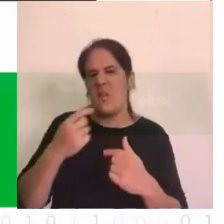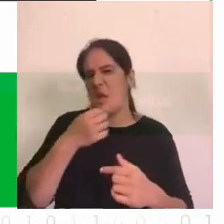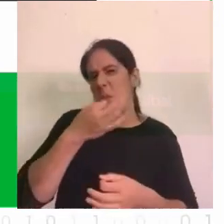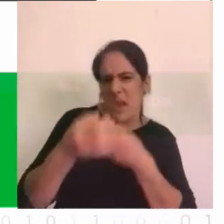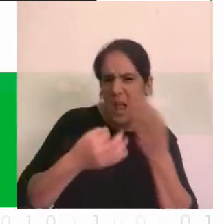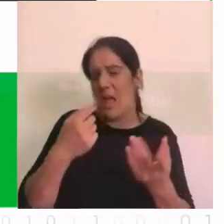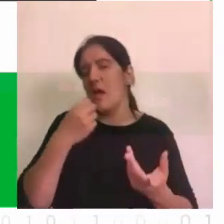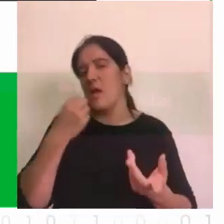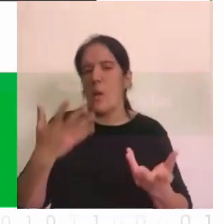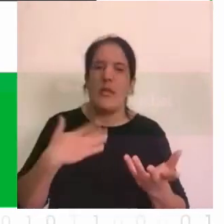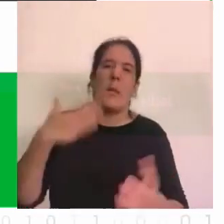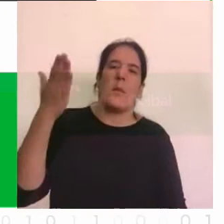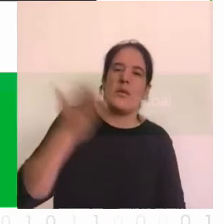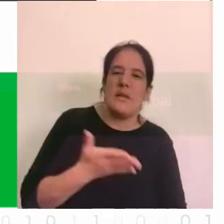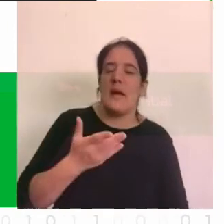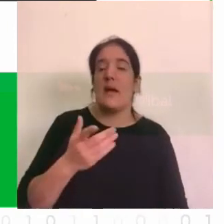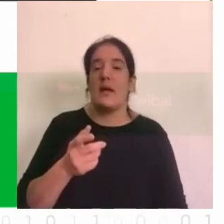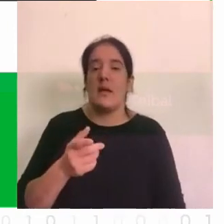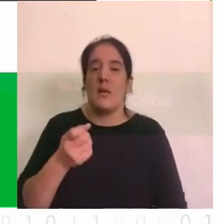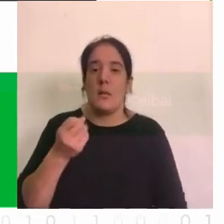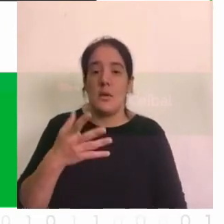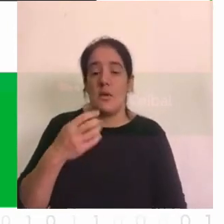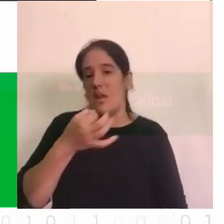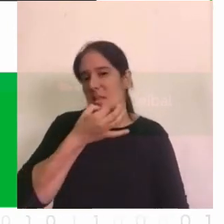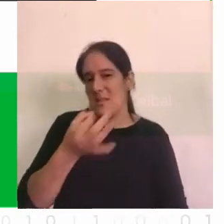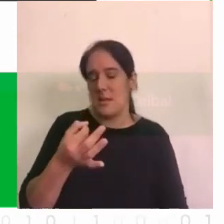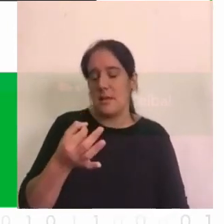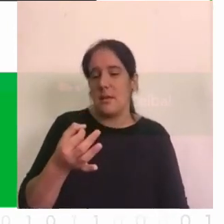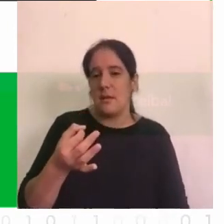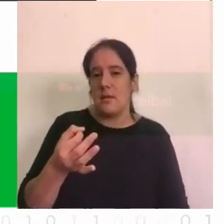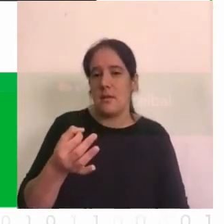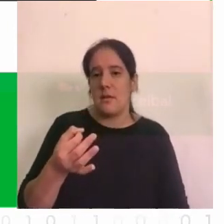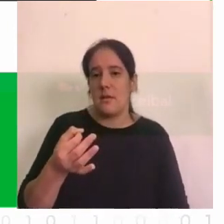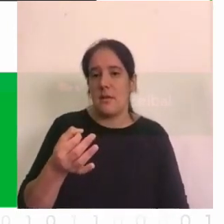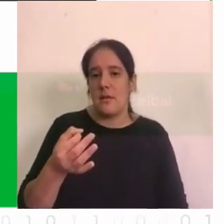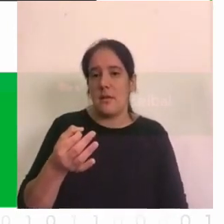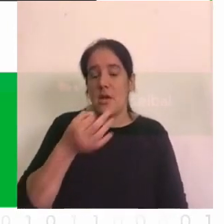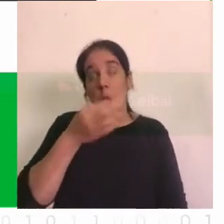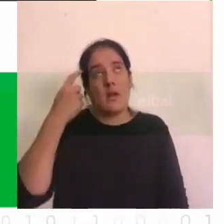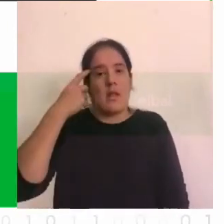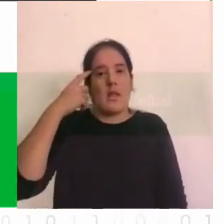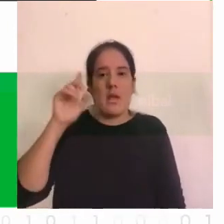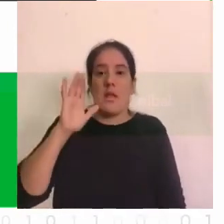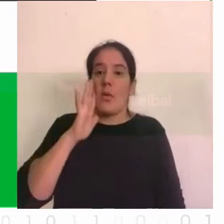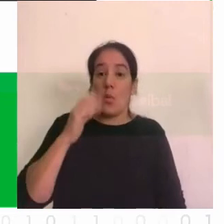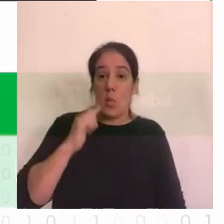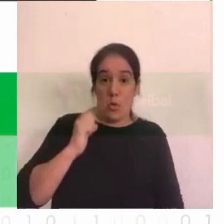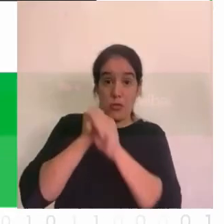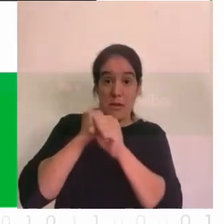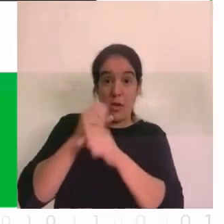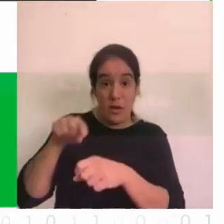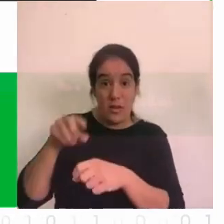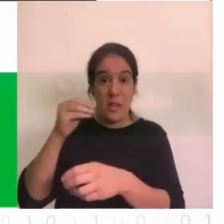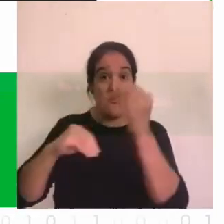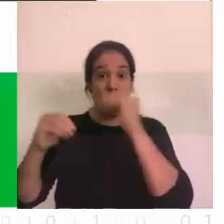atrición, pero es simplemente para dejar como una idea de que cuando uno trabaja con este tipo de datos, que son datos de panel,